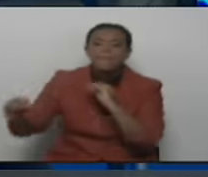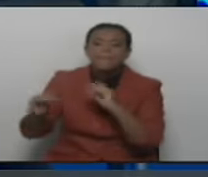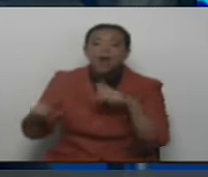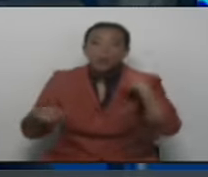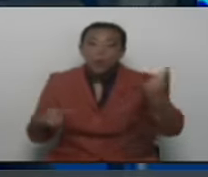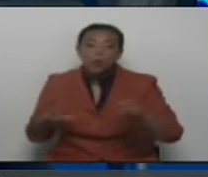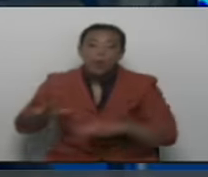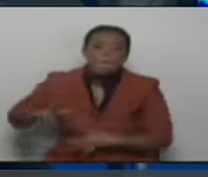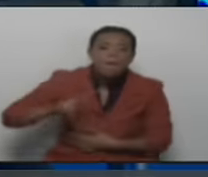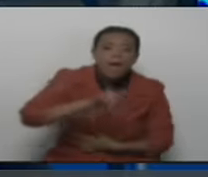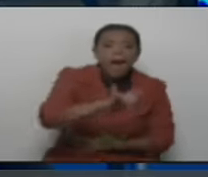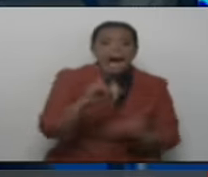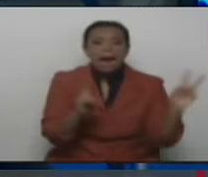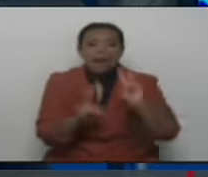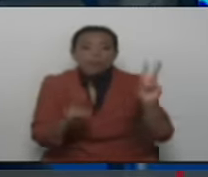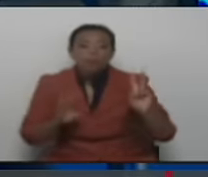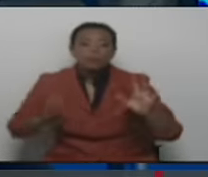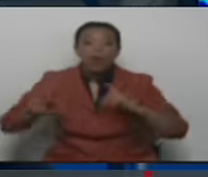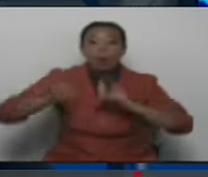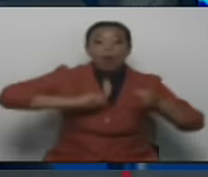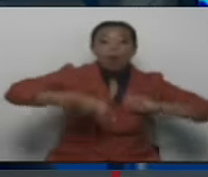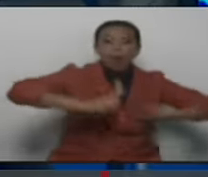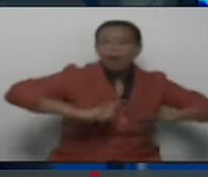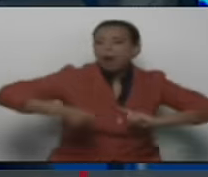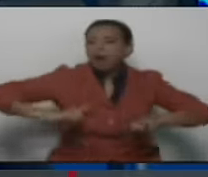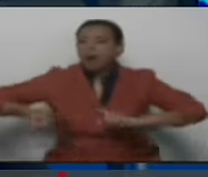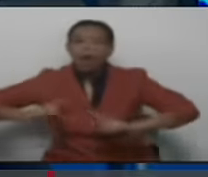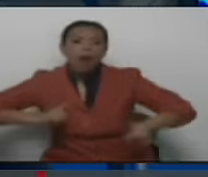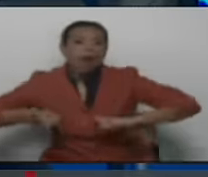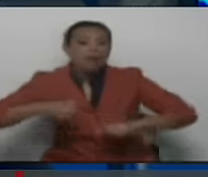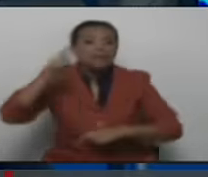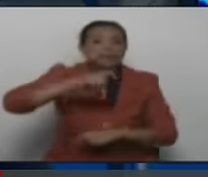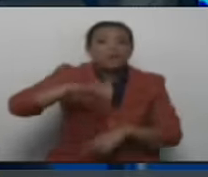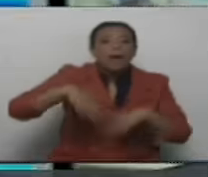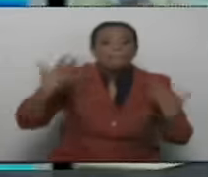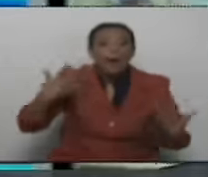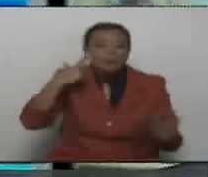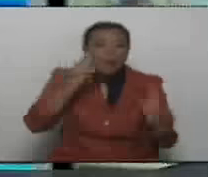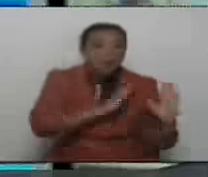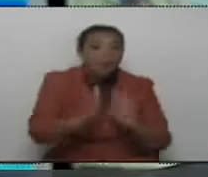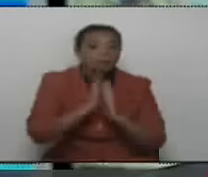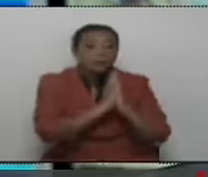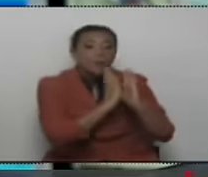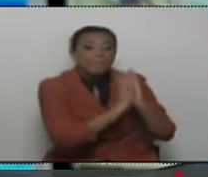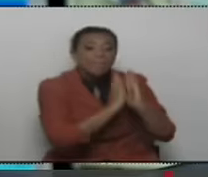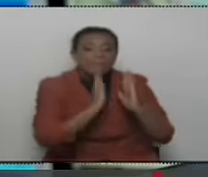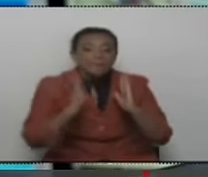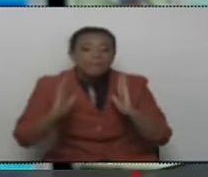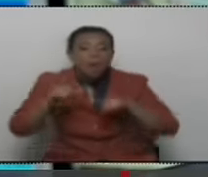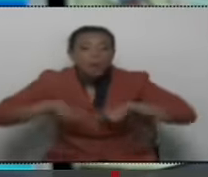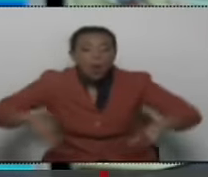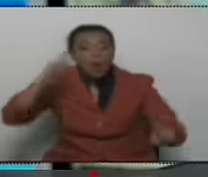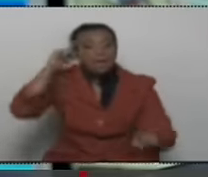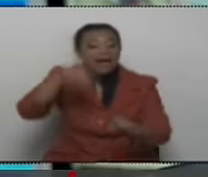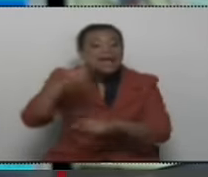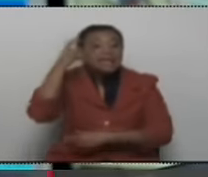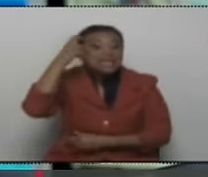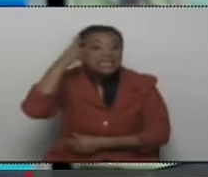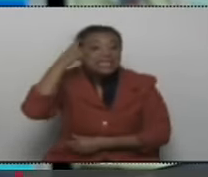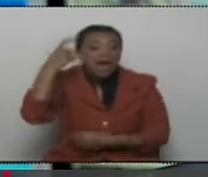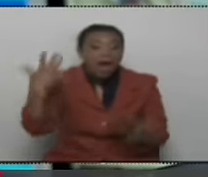Venezuela, hacen las coordinaciones necesarias para una operación que tenía como fecha